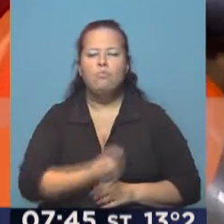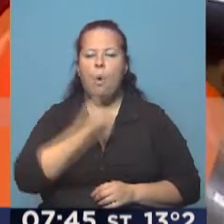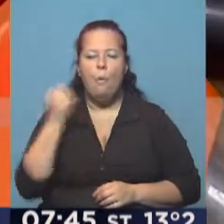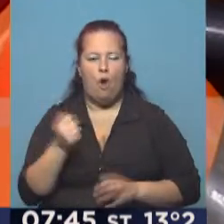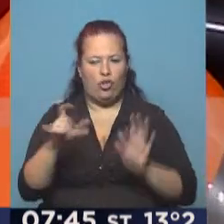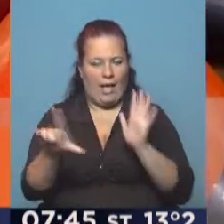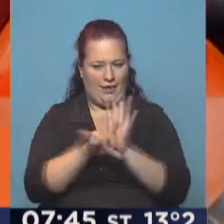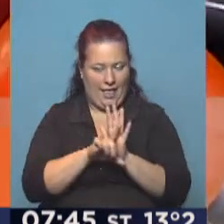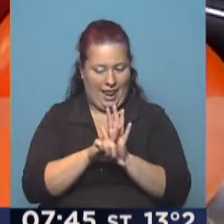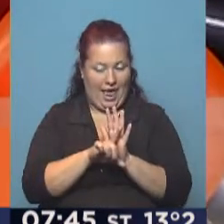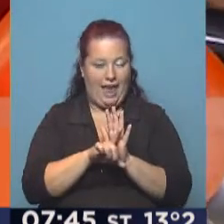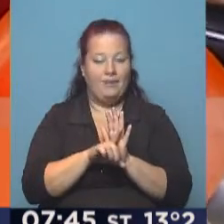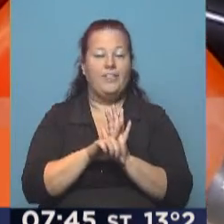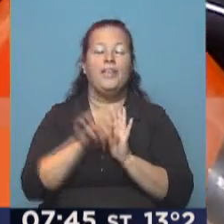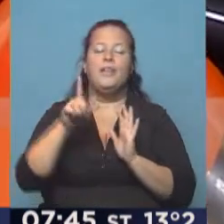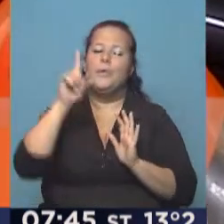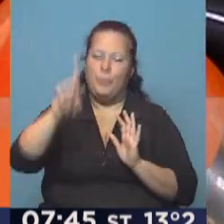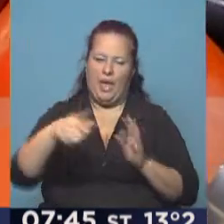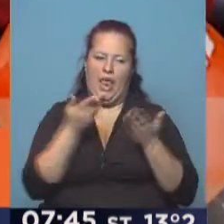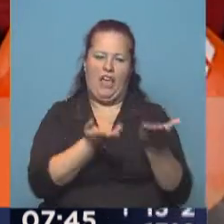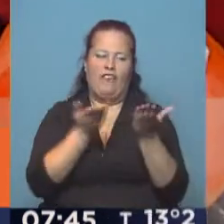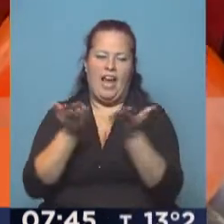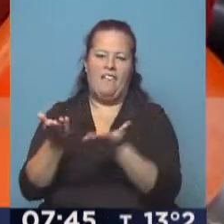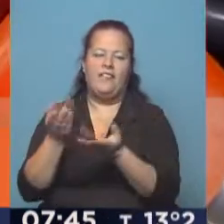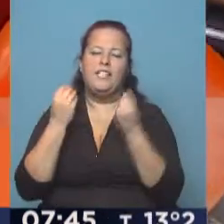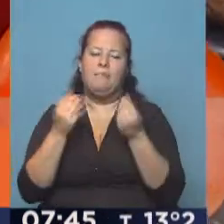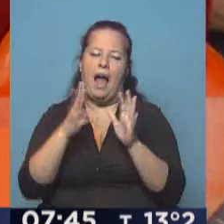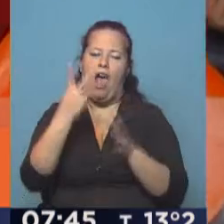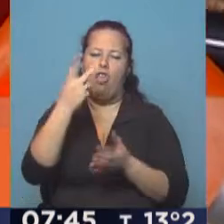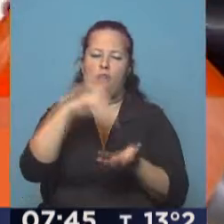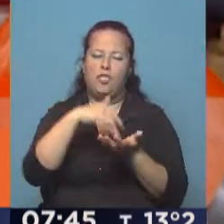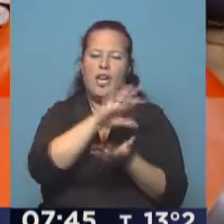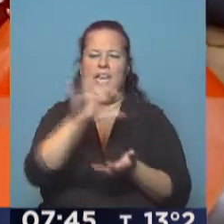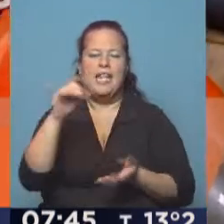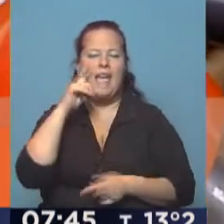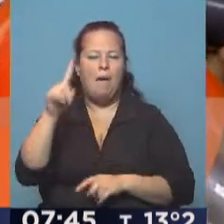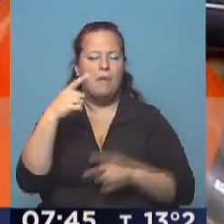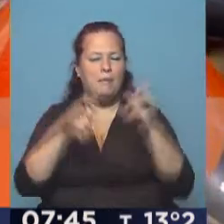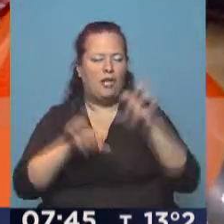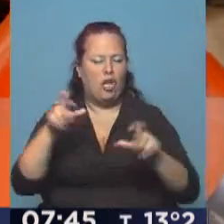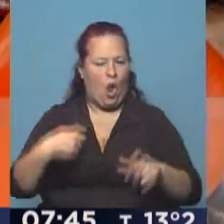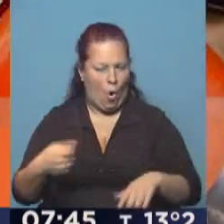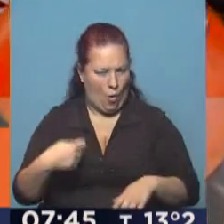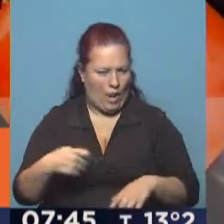importantísima ley que trae enormes beneficios para cerca de 2,5 millones de jubilados.